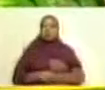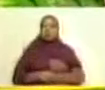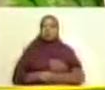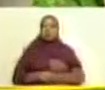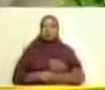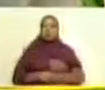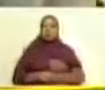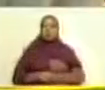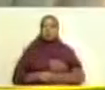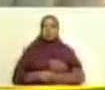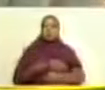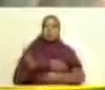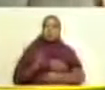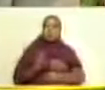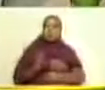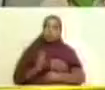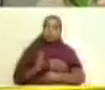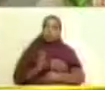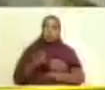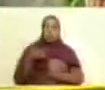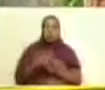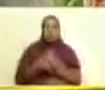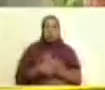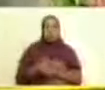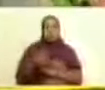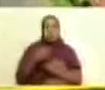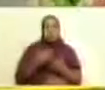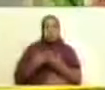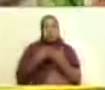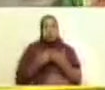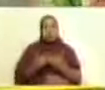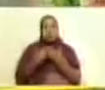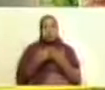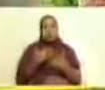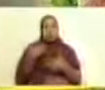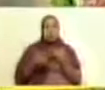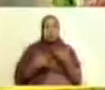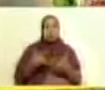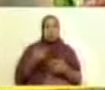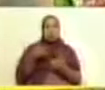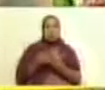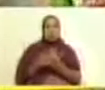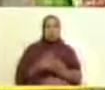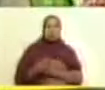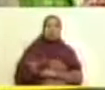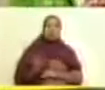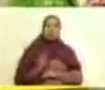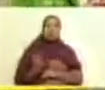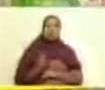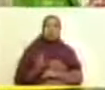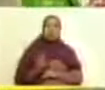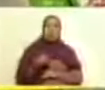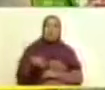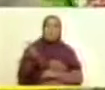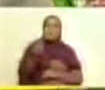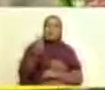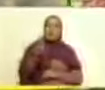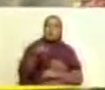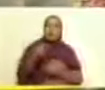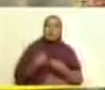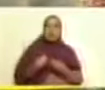En el afuera es como aquí estuviésemos comiéndonos uno a otro, que aquí en Venezuela no hay